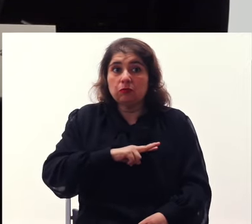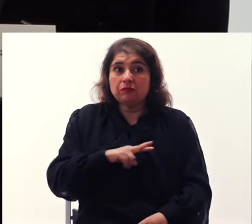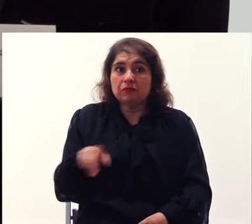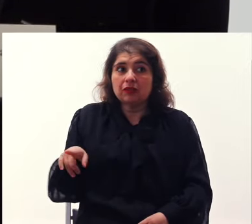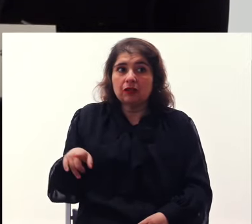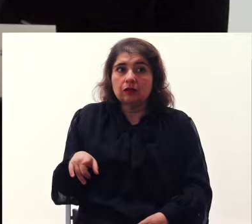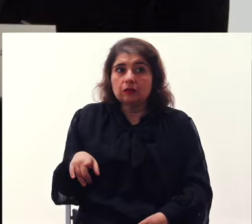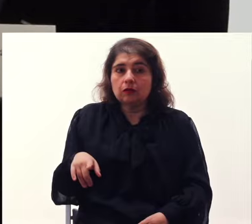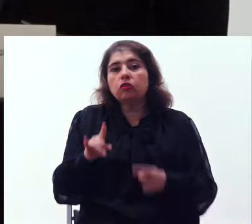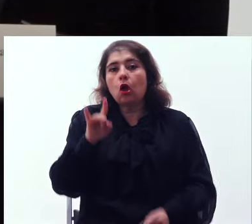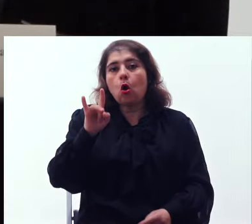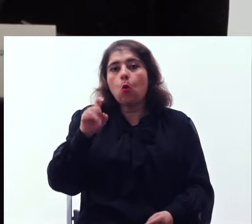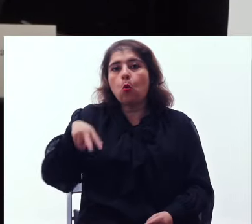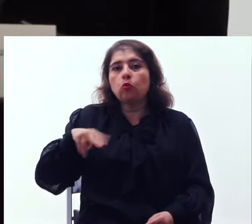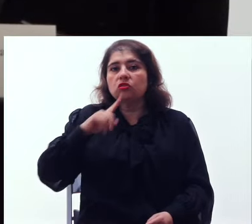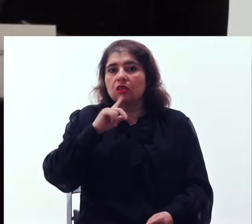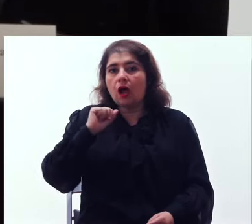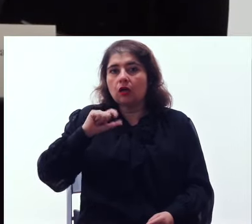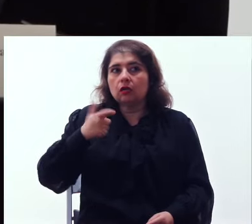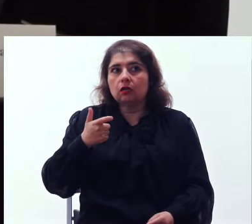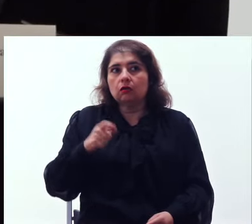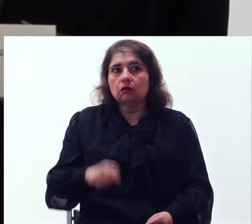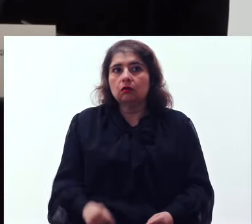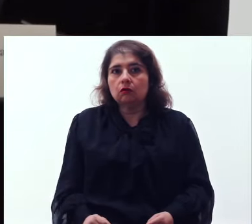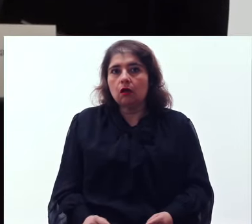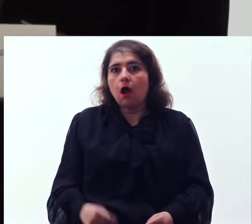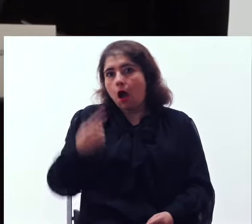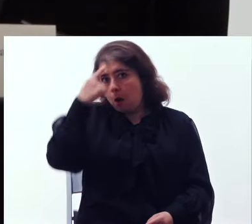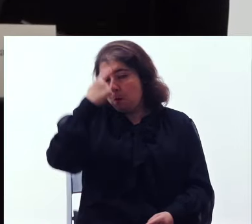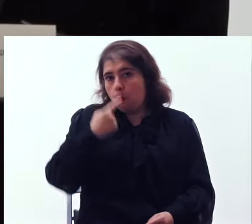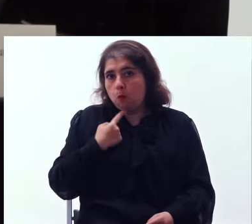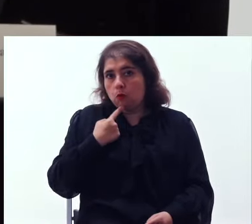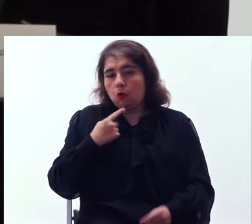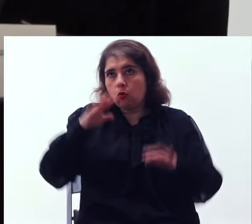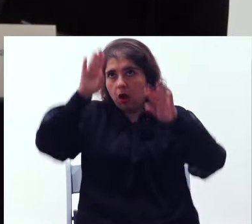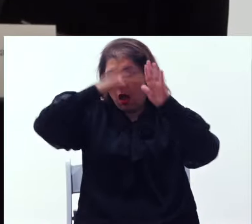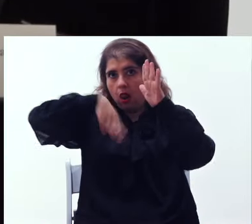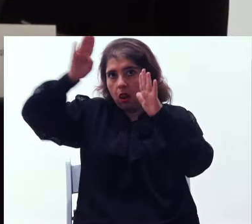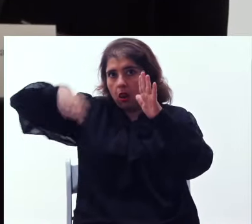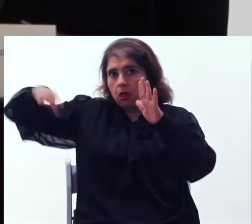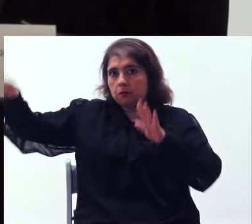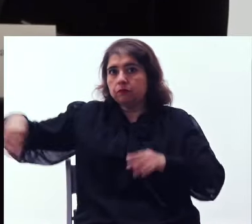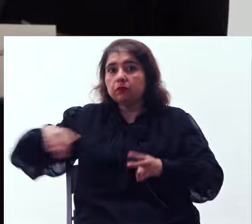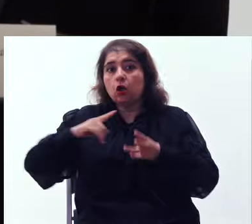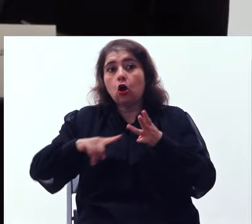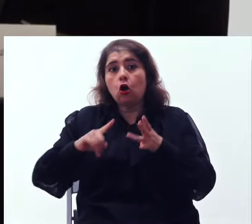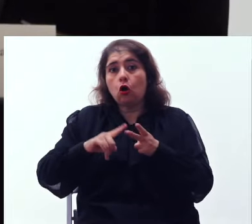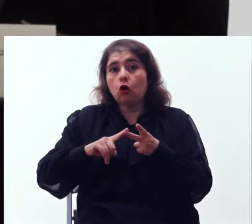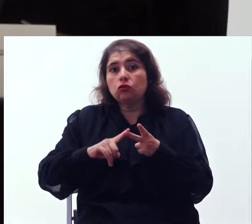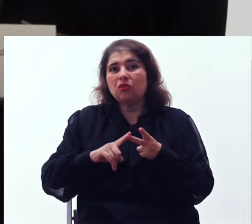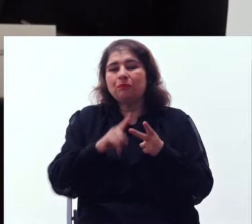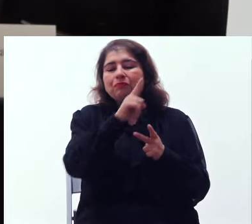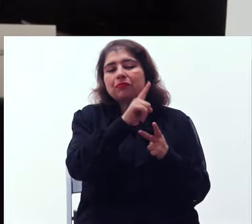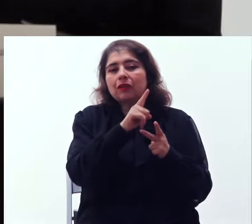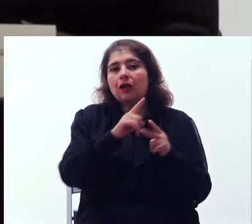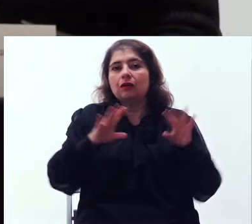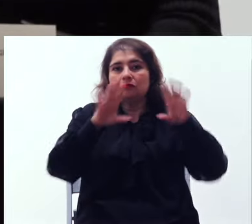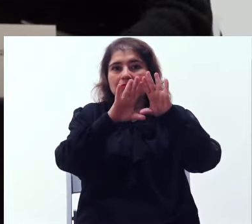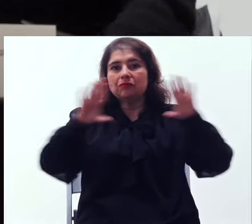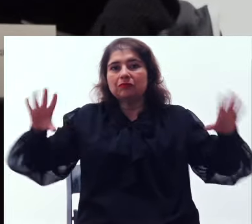en Valparaíso. El mural de la UNCTAD, también importante en la carrera, ¿no es cierto?, de Eduardo Vilches, bueno, y el mural que